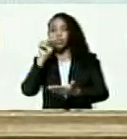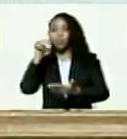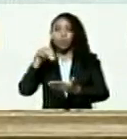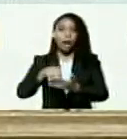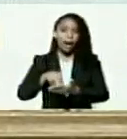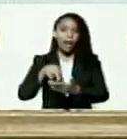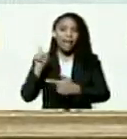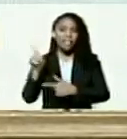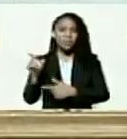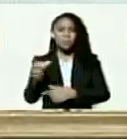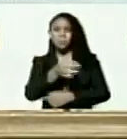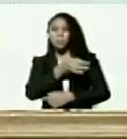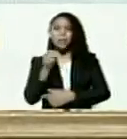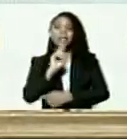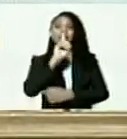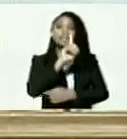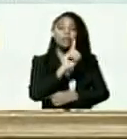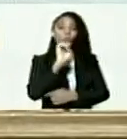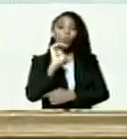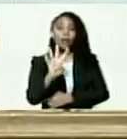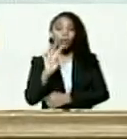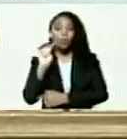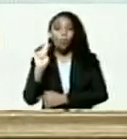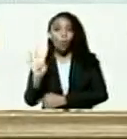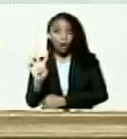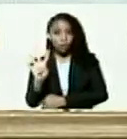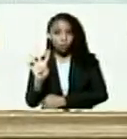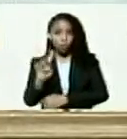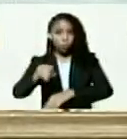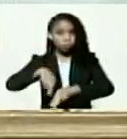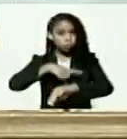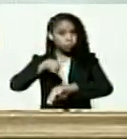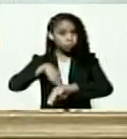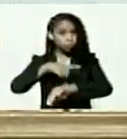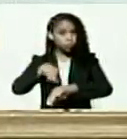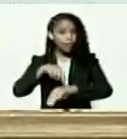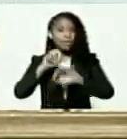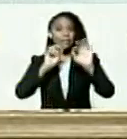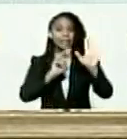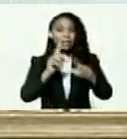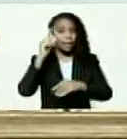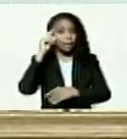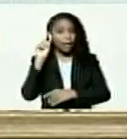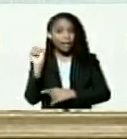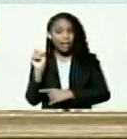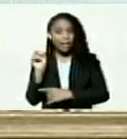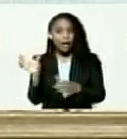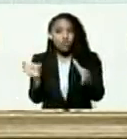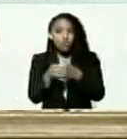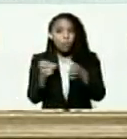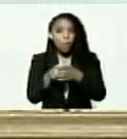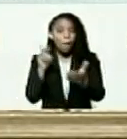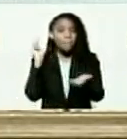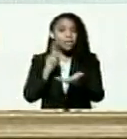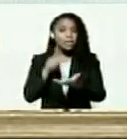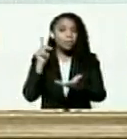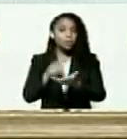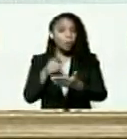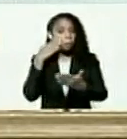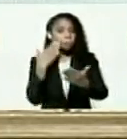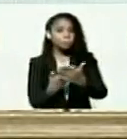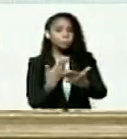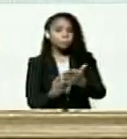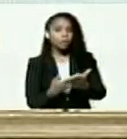hace exactamente 144 horas, 7 días desde que el Comité de Postulaciones